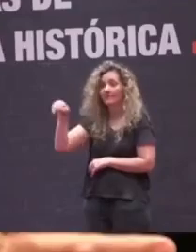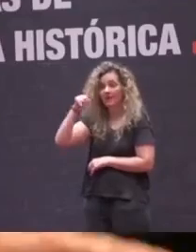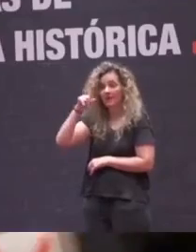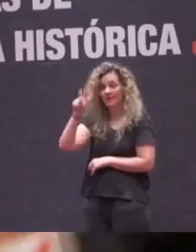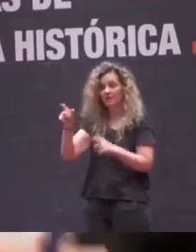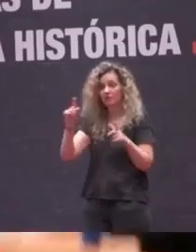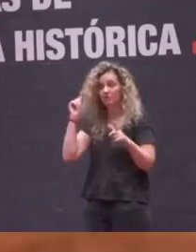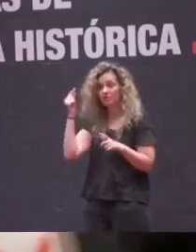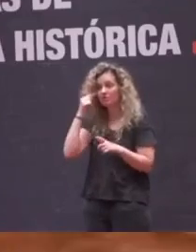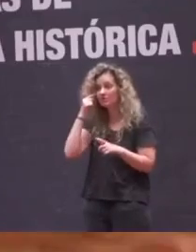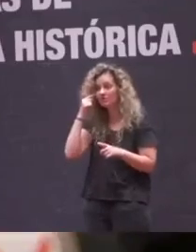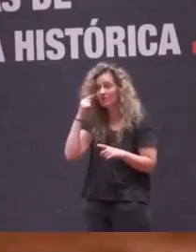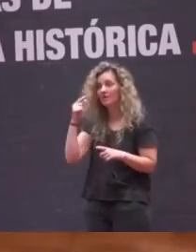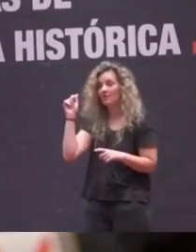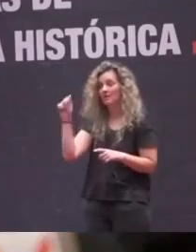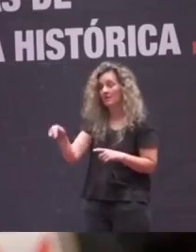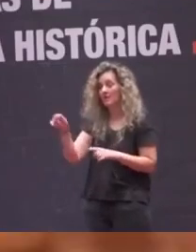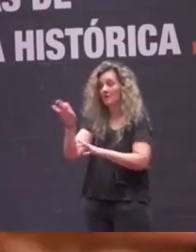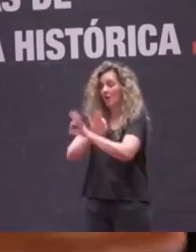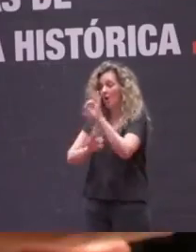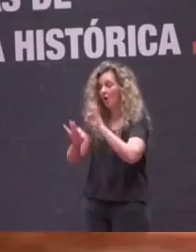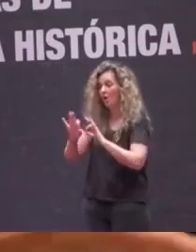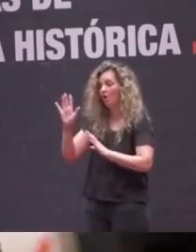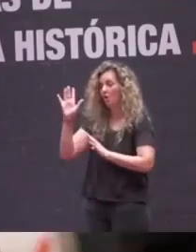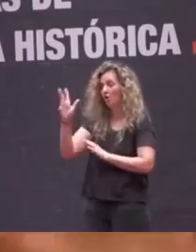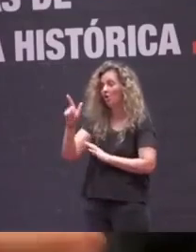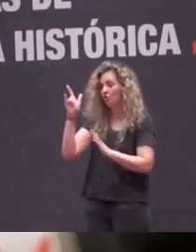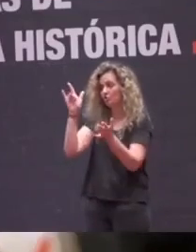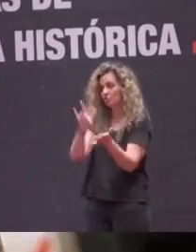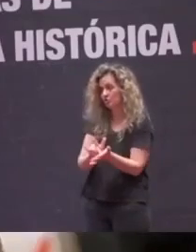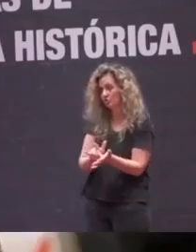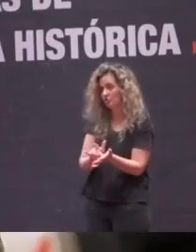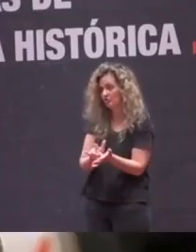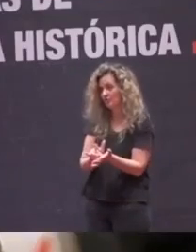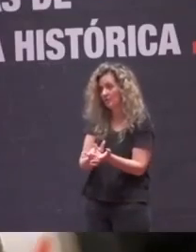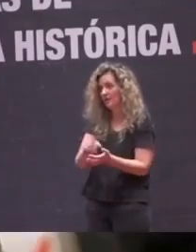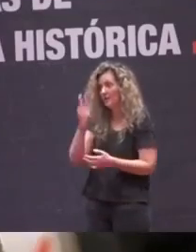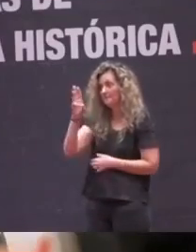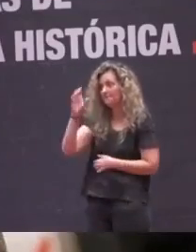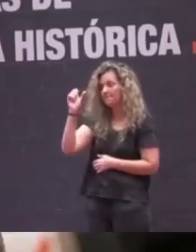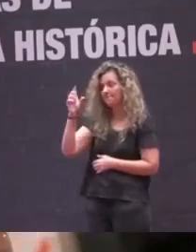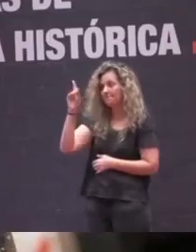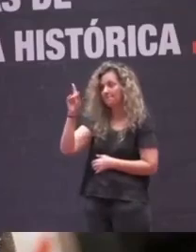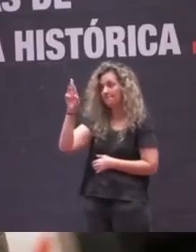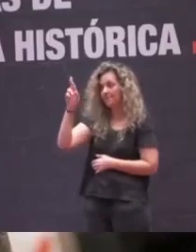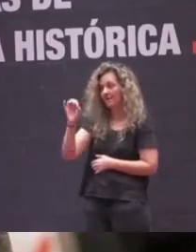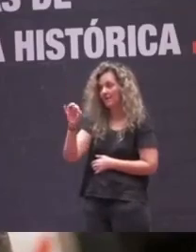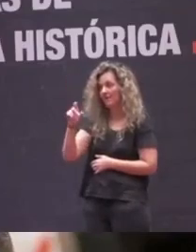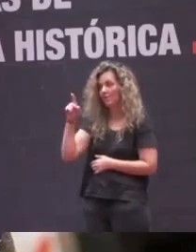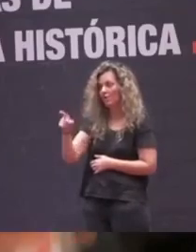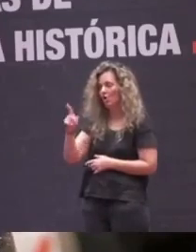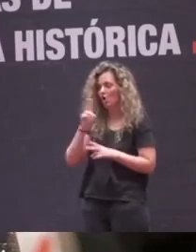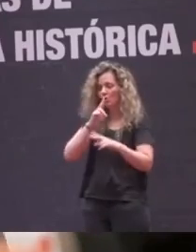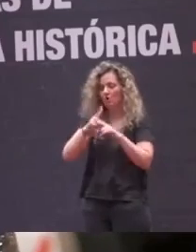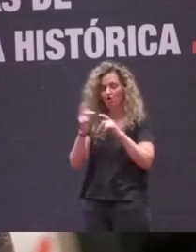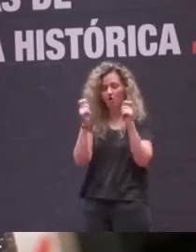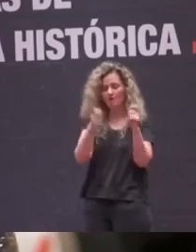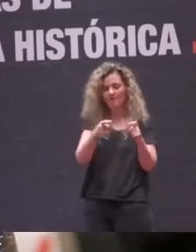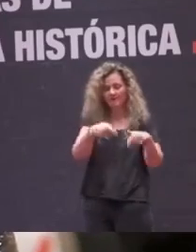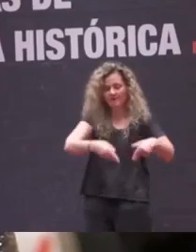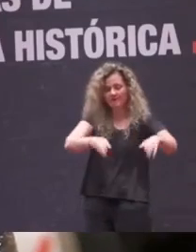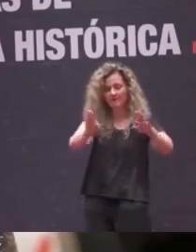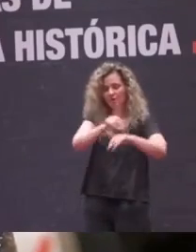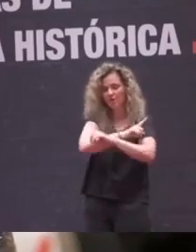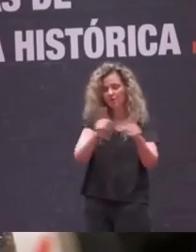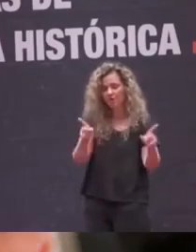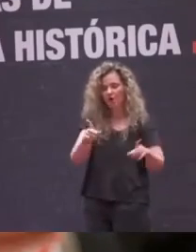tanto, as persoas que organizaron ese robo, concretamente Pedro Barría de la Maza, non poden ter unha avenida, non poden ter unha